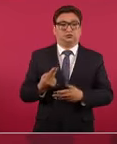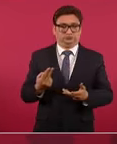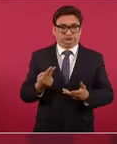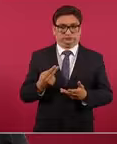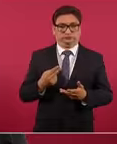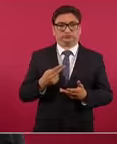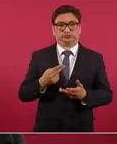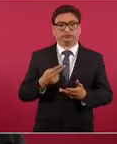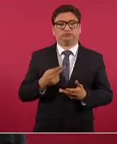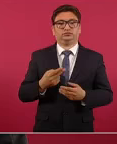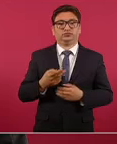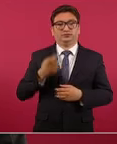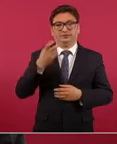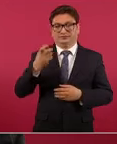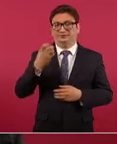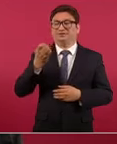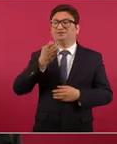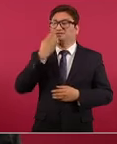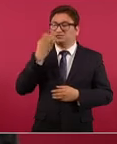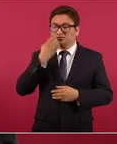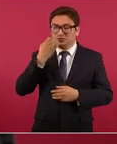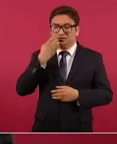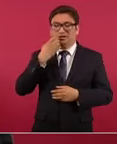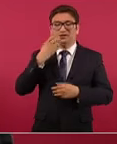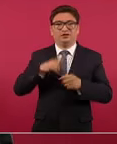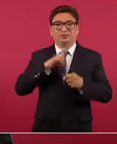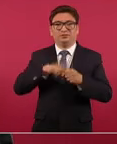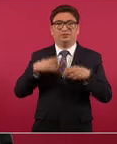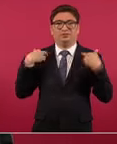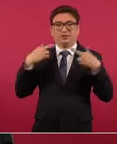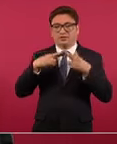desaparecer a las escuelas normales